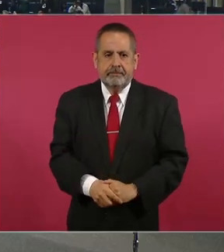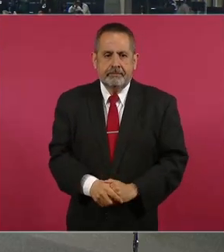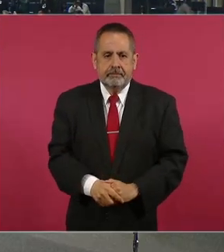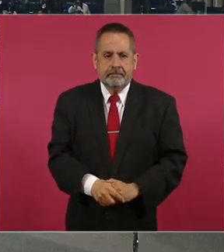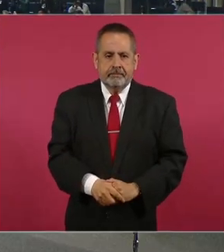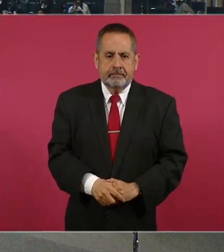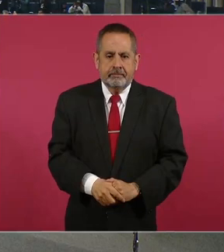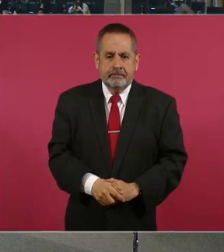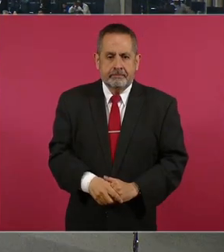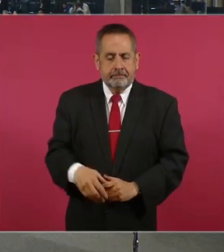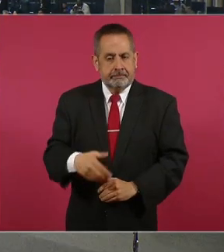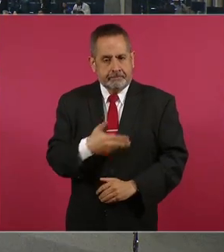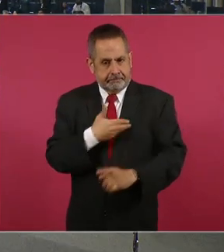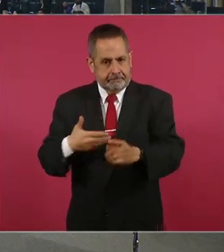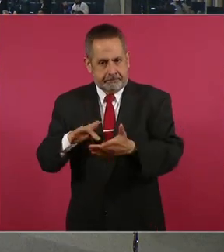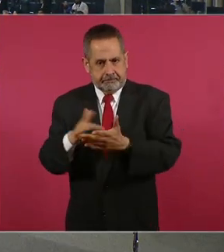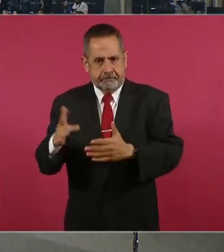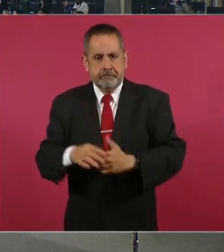Presidente, gracias.